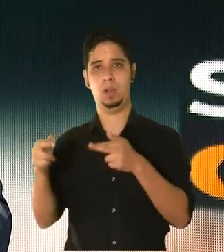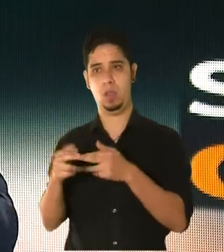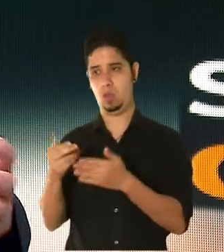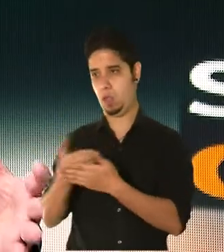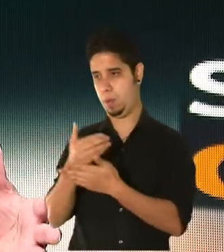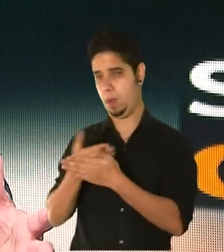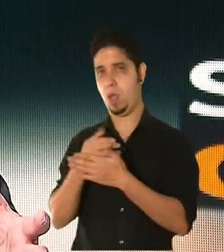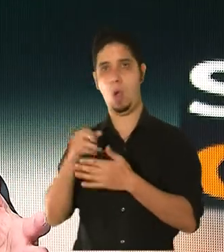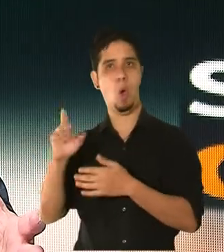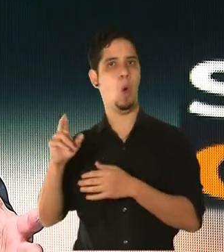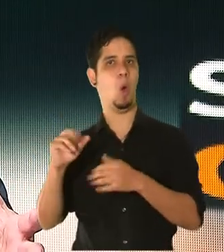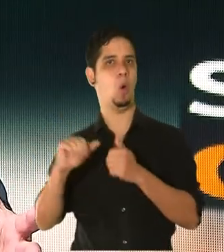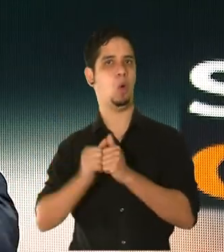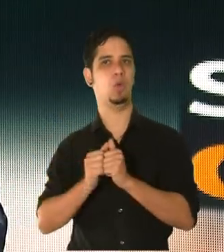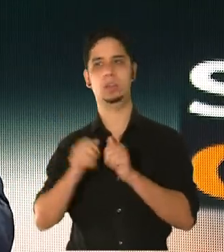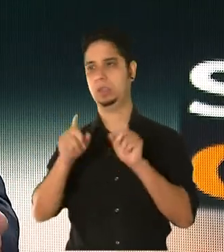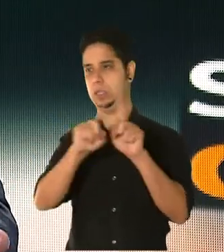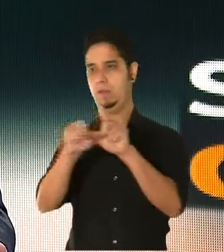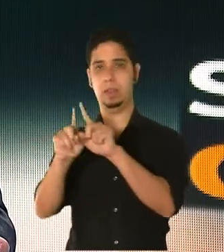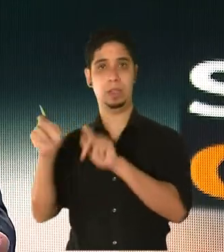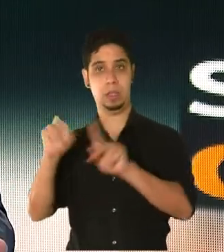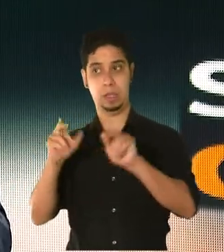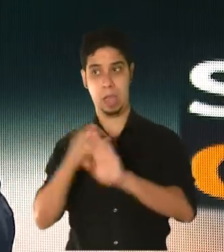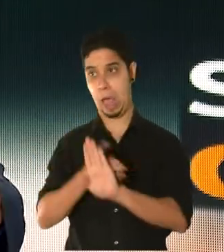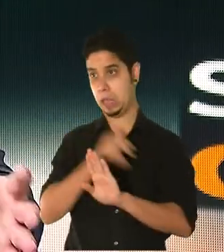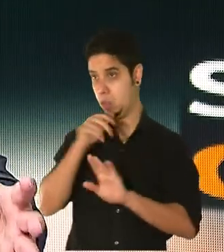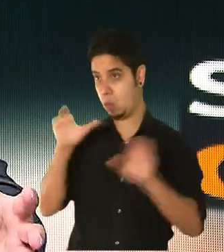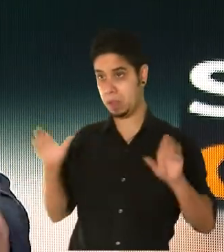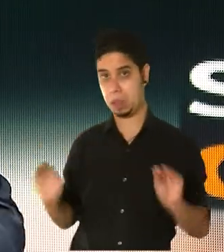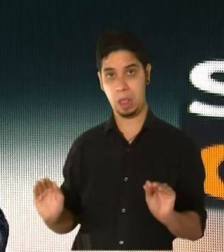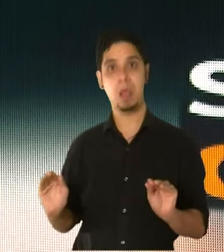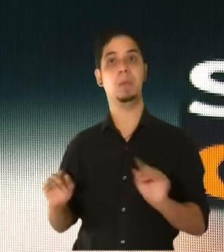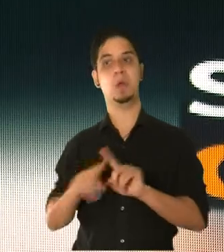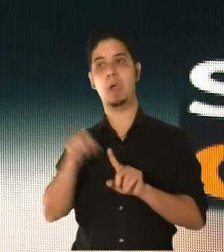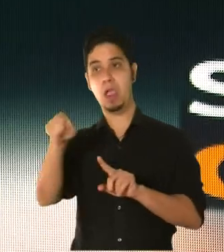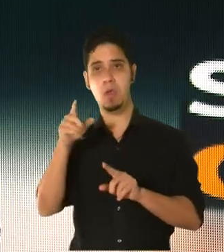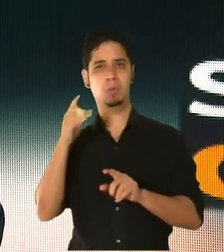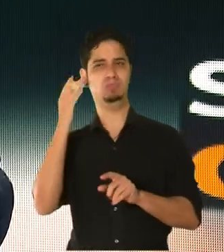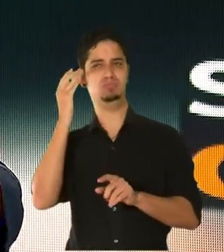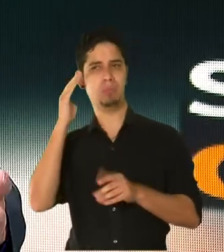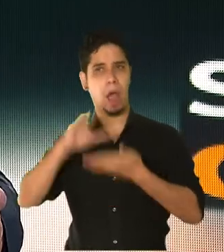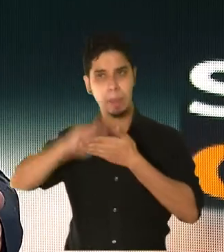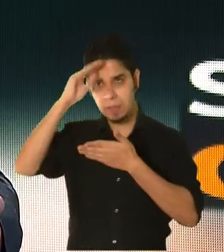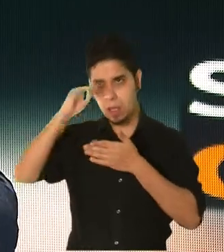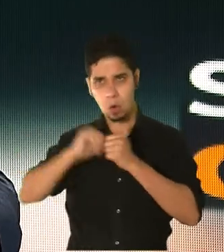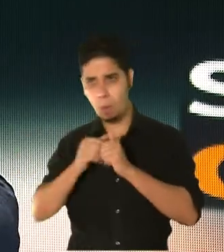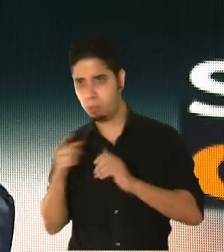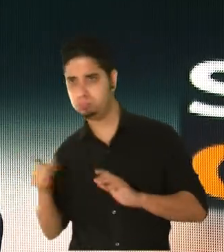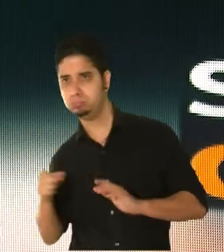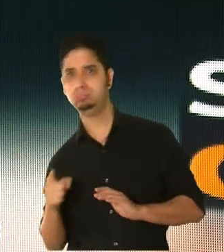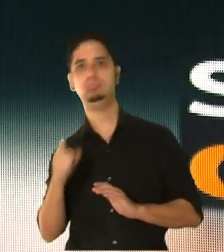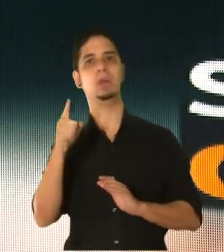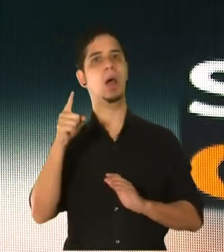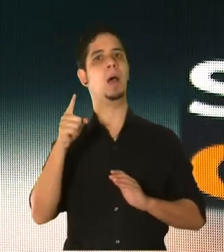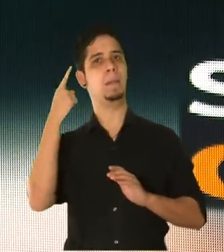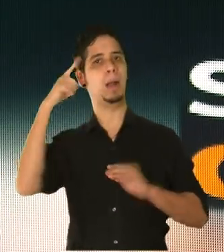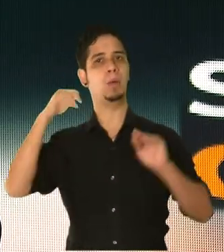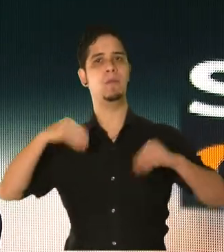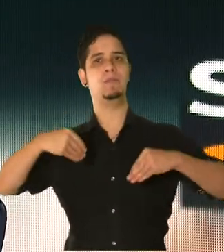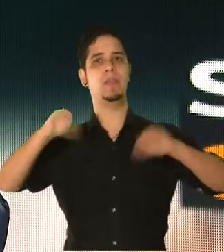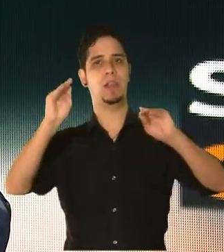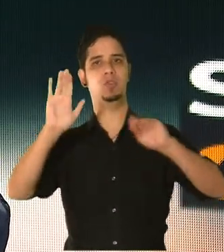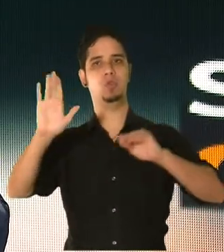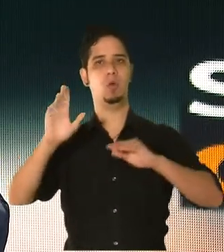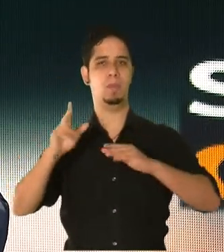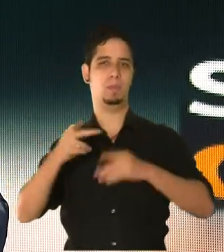con diferentes personas a través de puerto río que antes no lo hacían solamente se concentraban en el ãndice diversificado su producto de